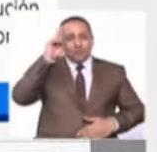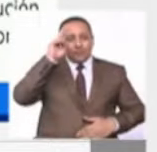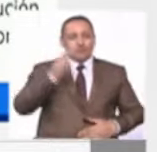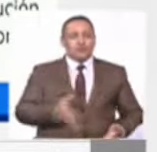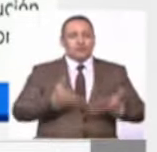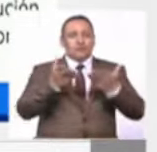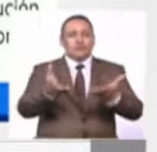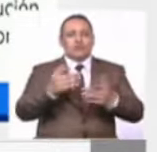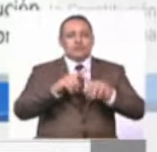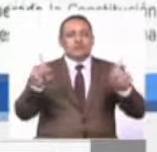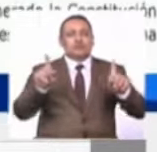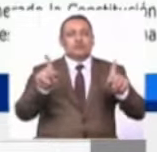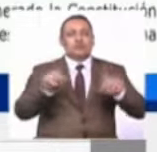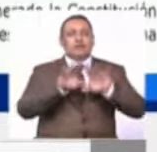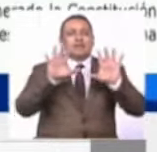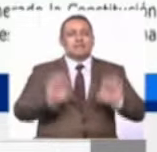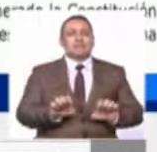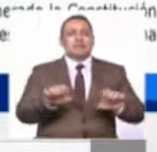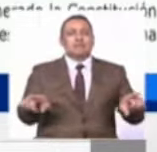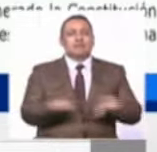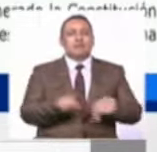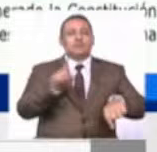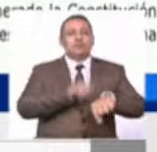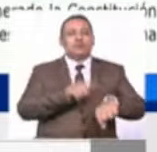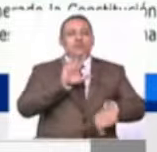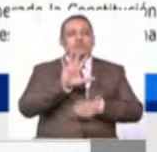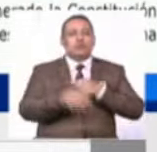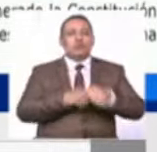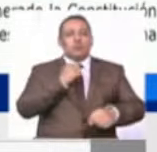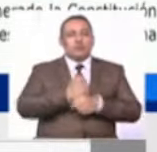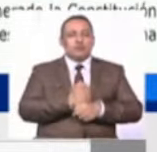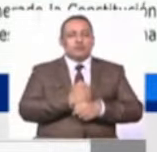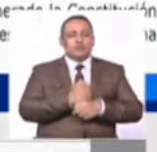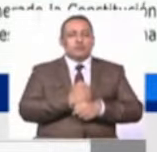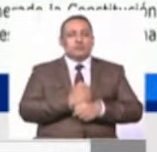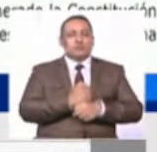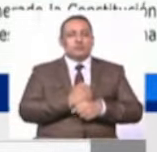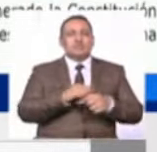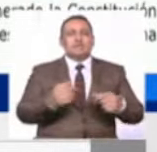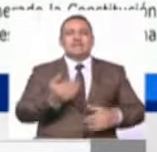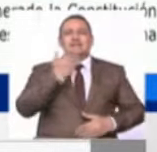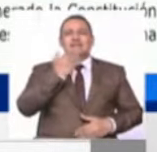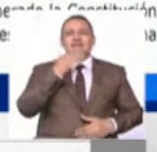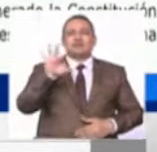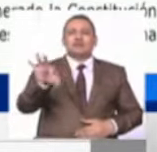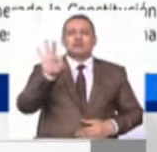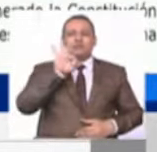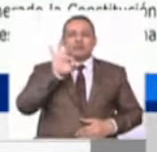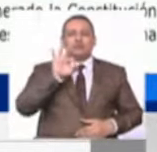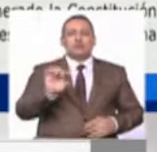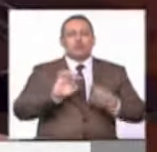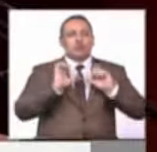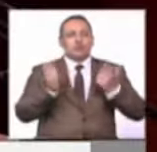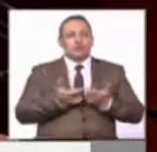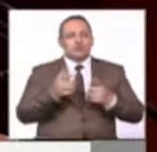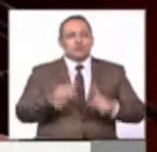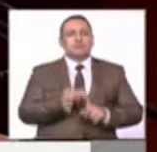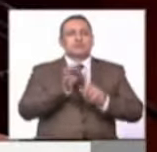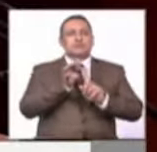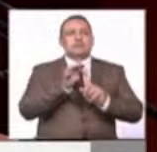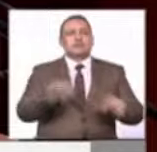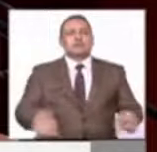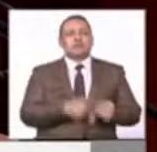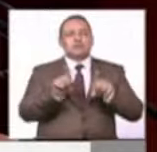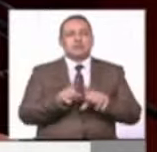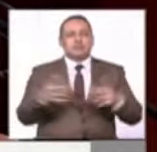concurso público por un periodo de 5 años quién lo selecciona una comisión especial